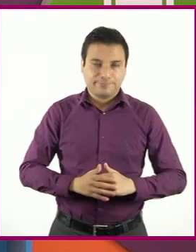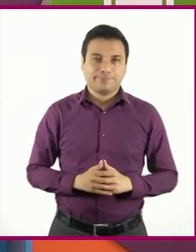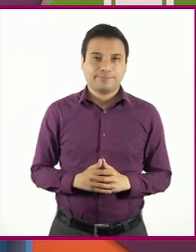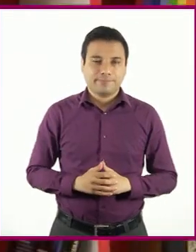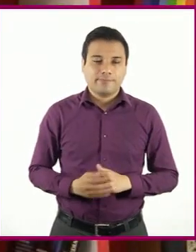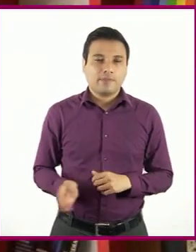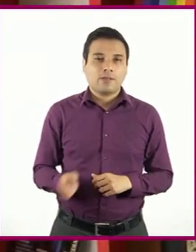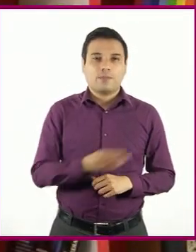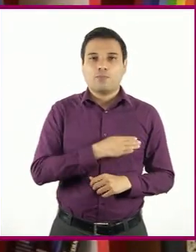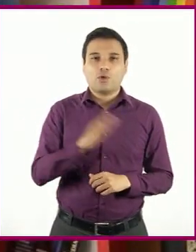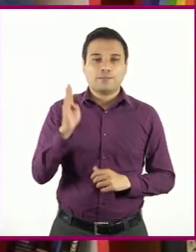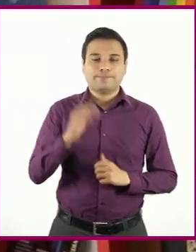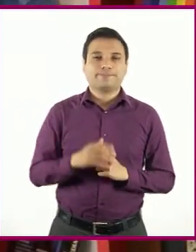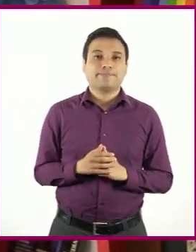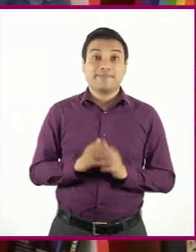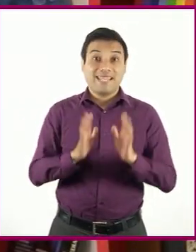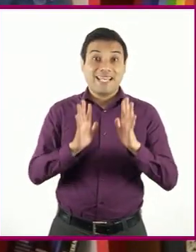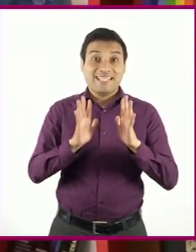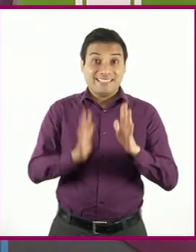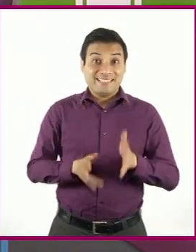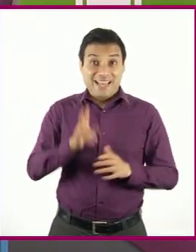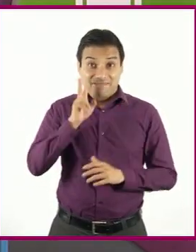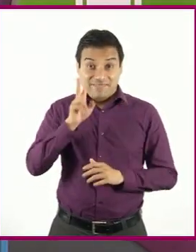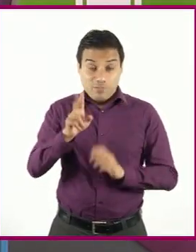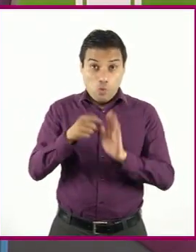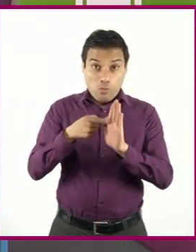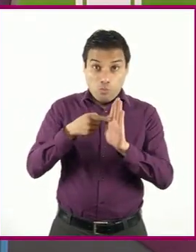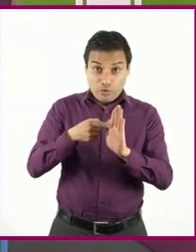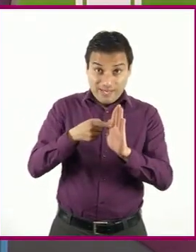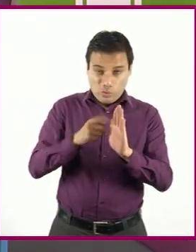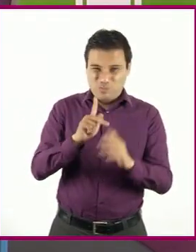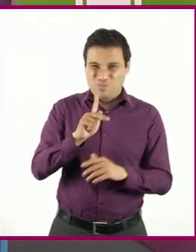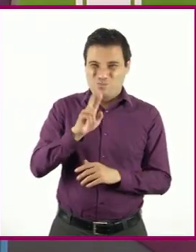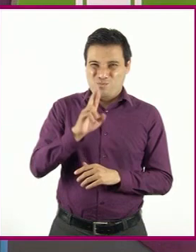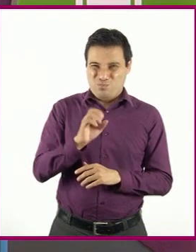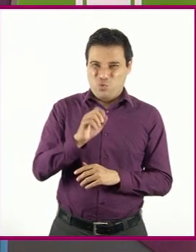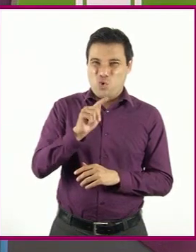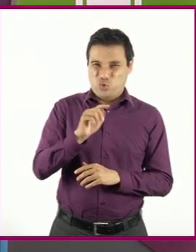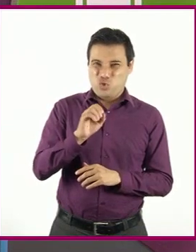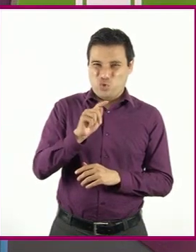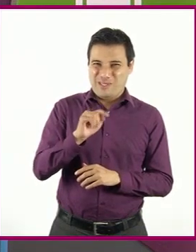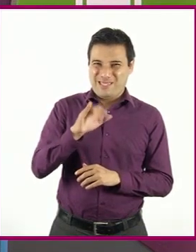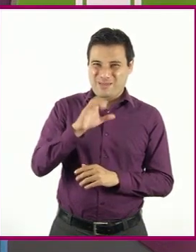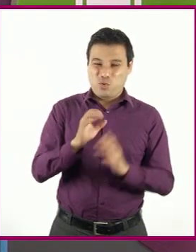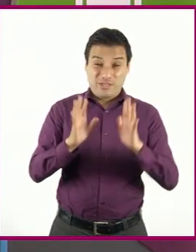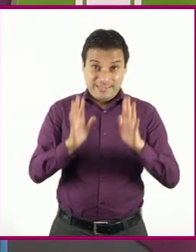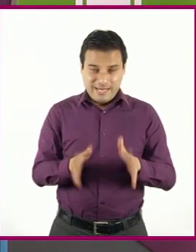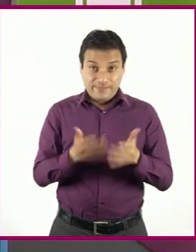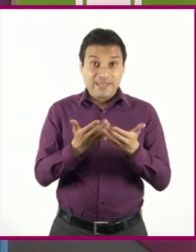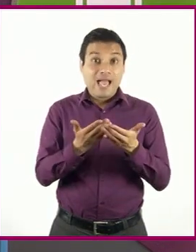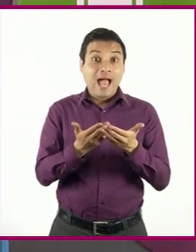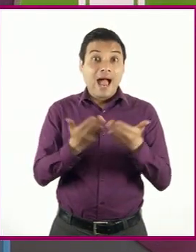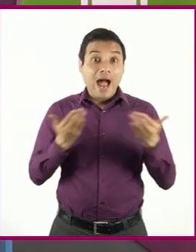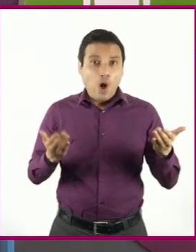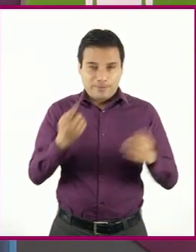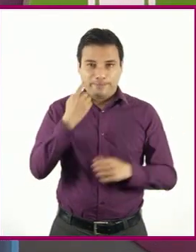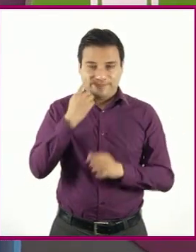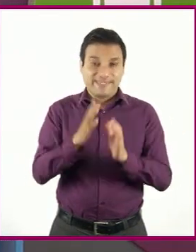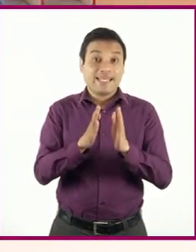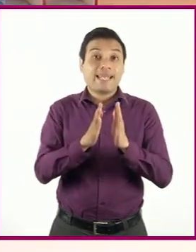y ahora que ya vimos el prototipo para el dispensador de alimentos y el que hizo Oscar, creo que es tiempo de ir a nuestra recomendación